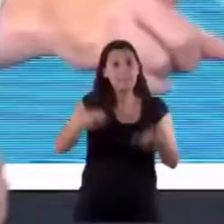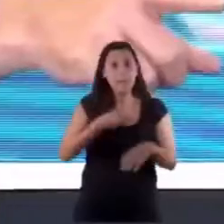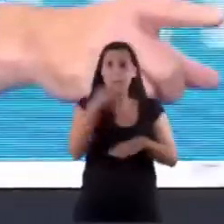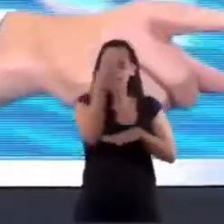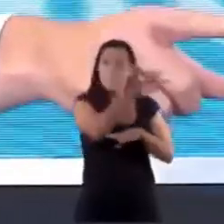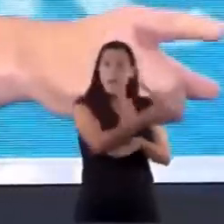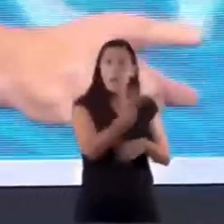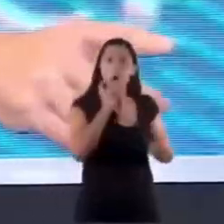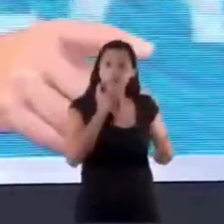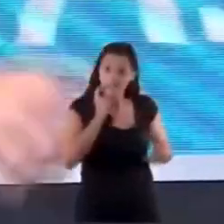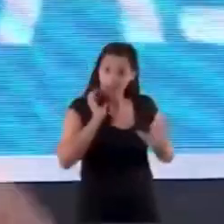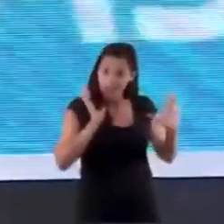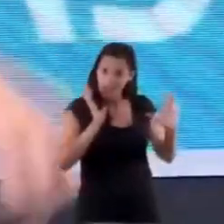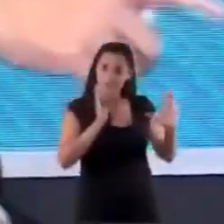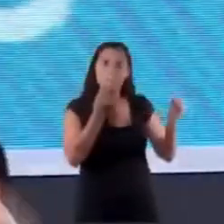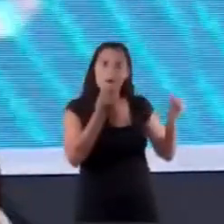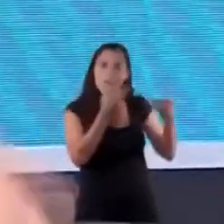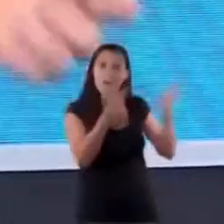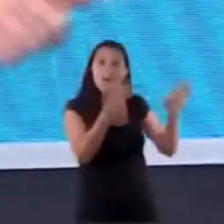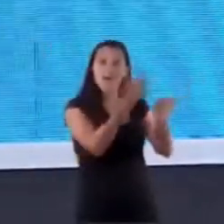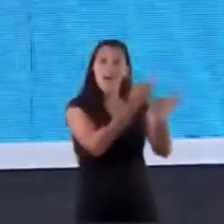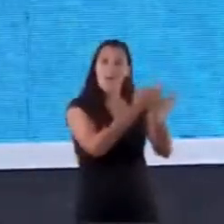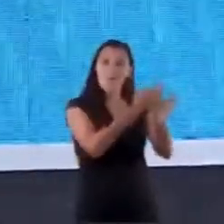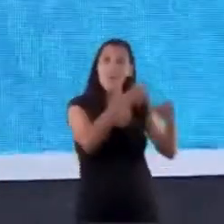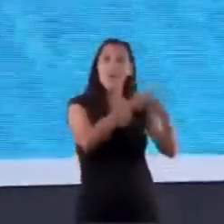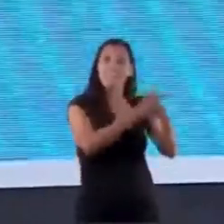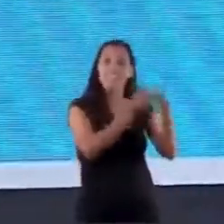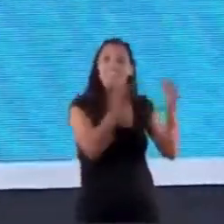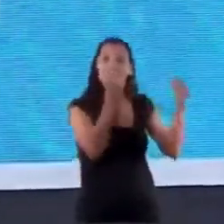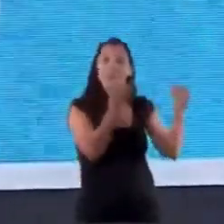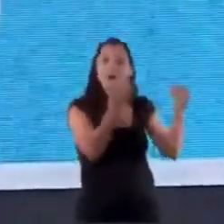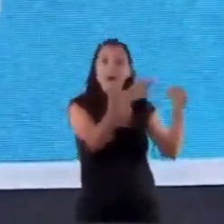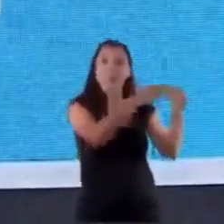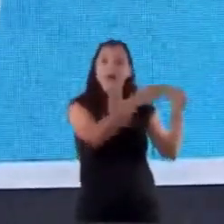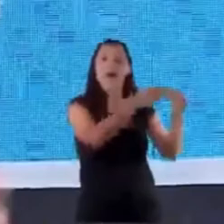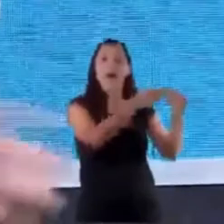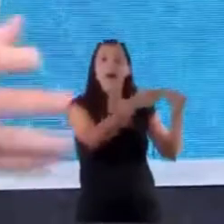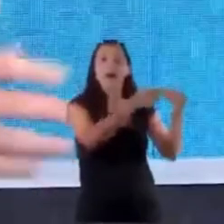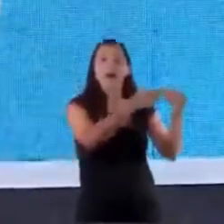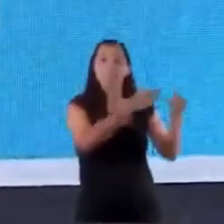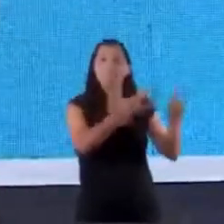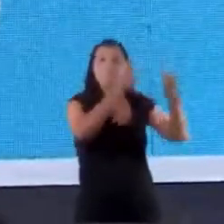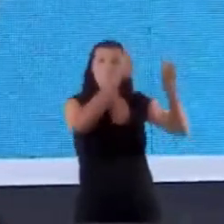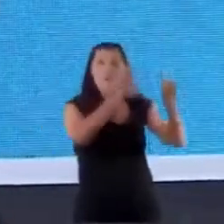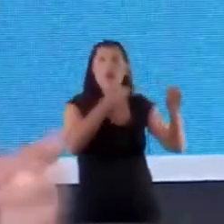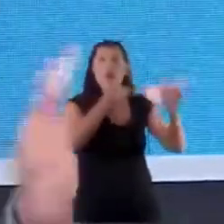Ríos, inaugurar la escuela que de técnica para fluvial,